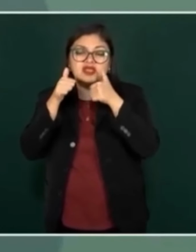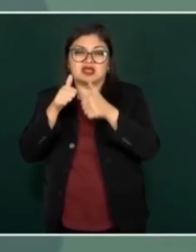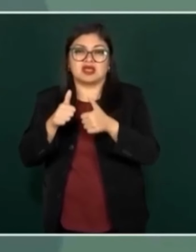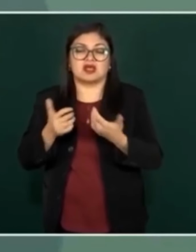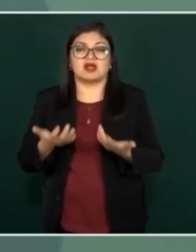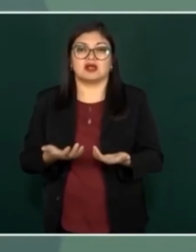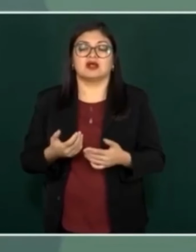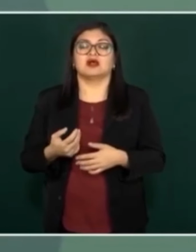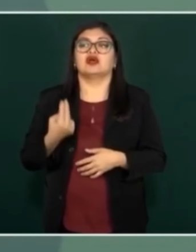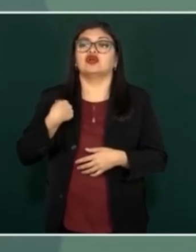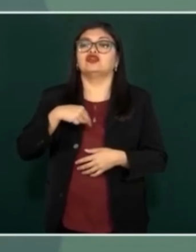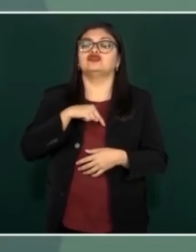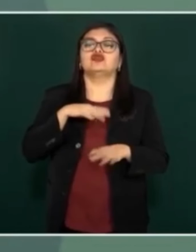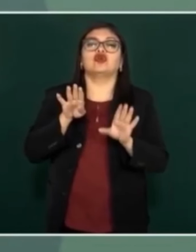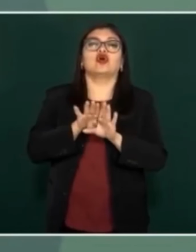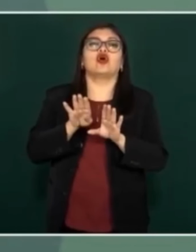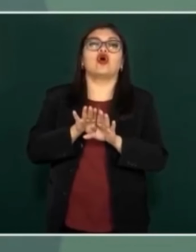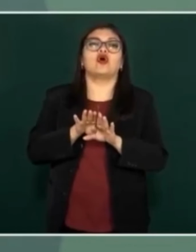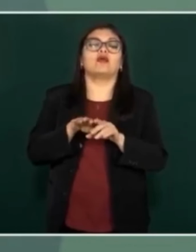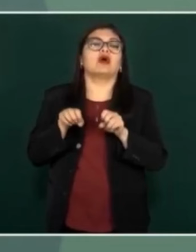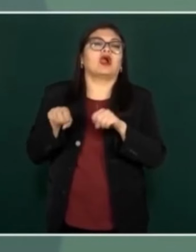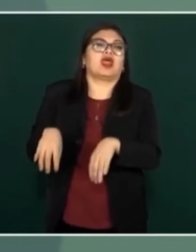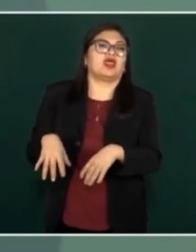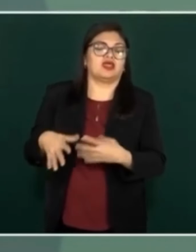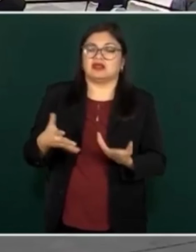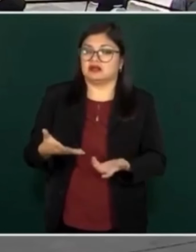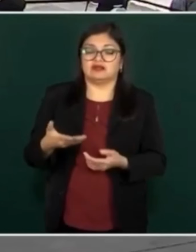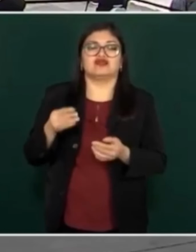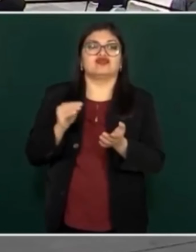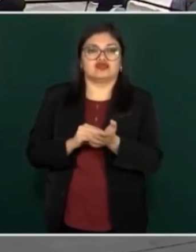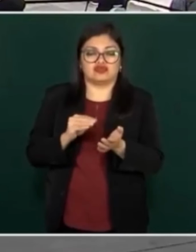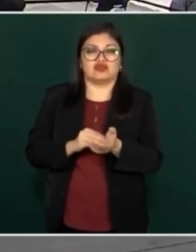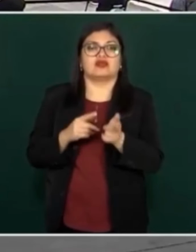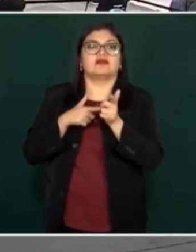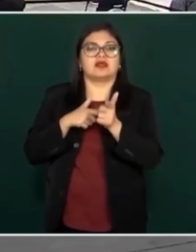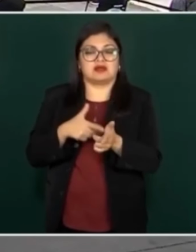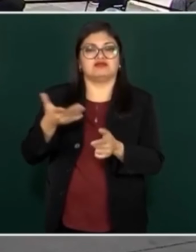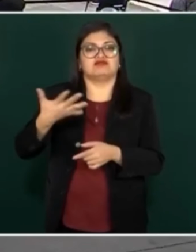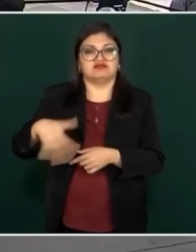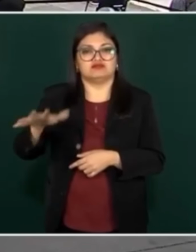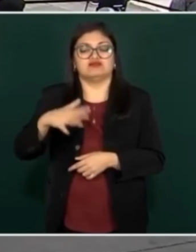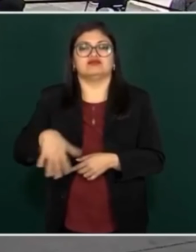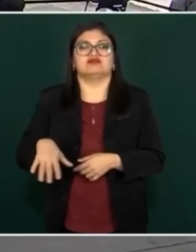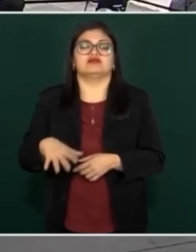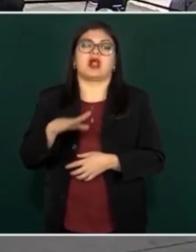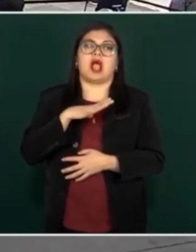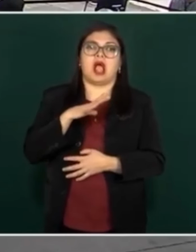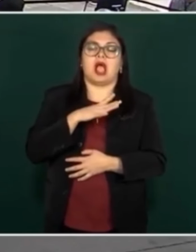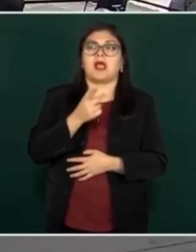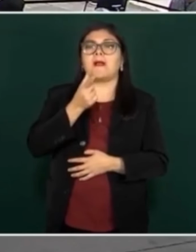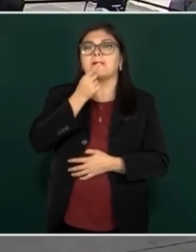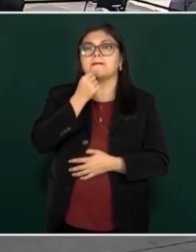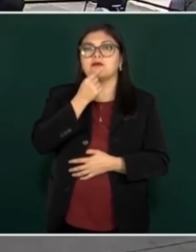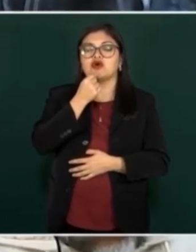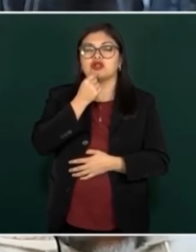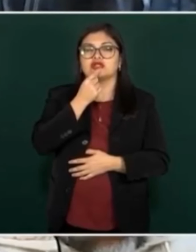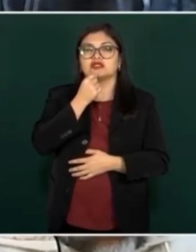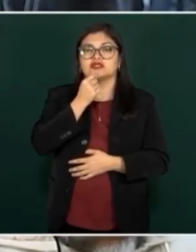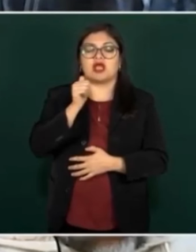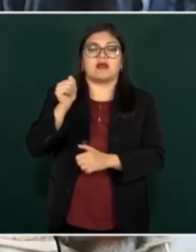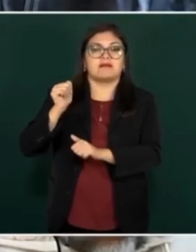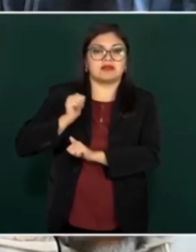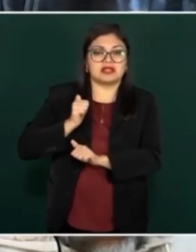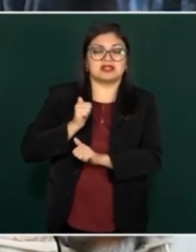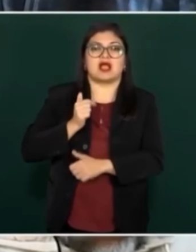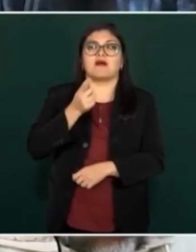no vamos a dejar de trabajar en esa búsqueda. Tenemos a nuestra policía ministerial militar inclusive